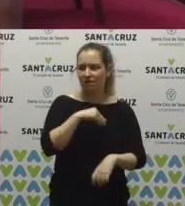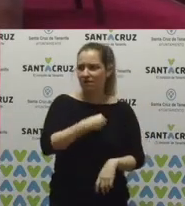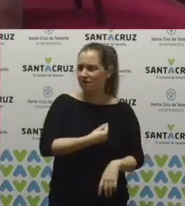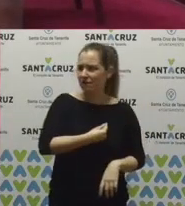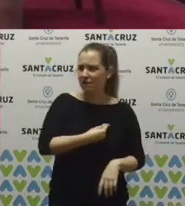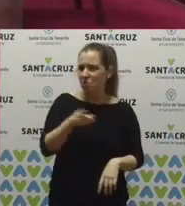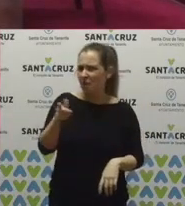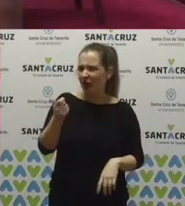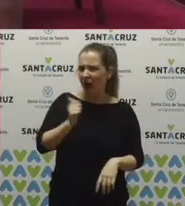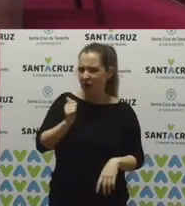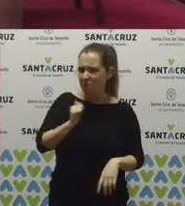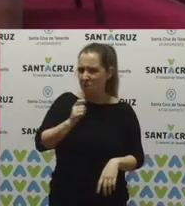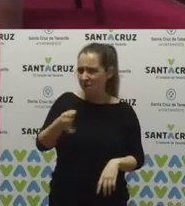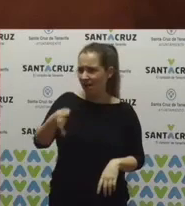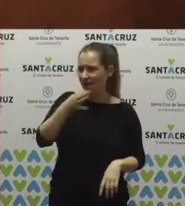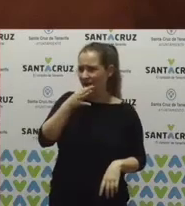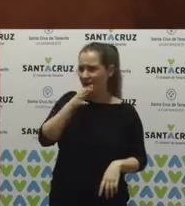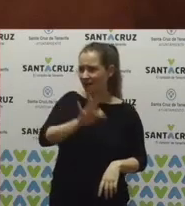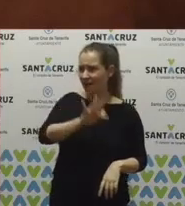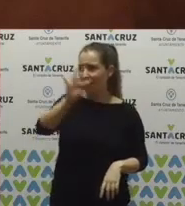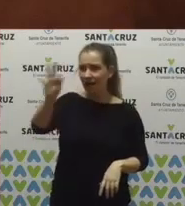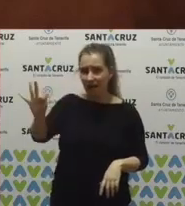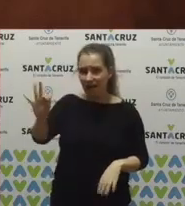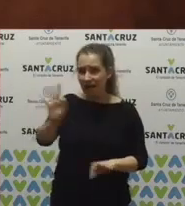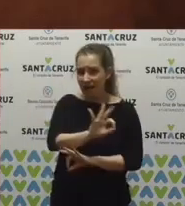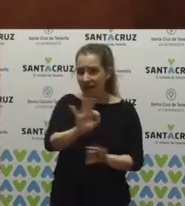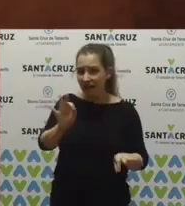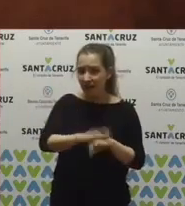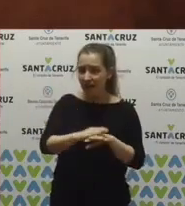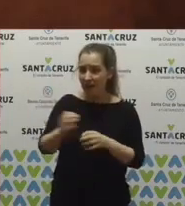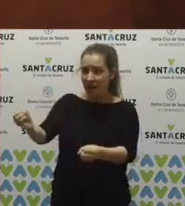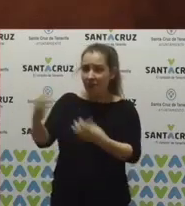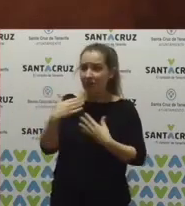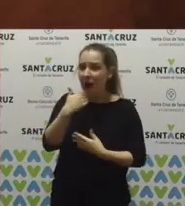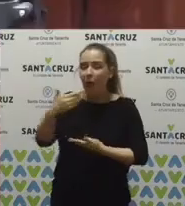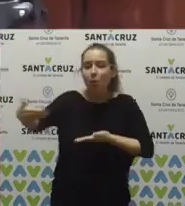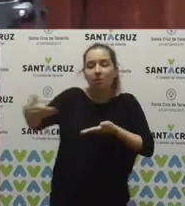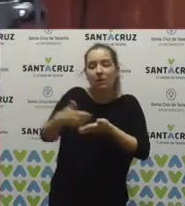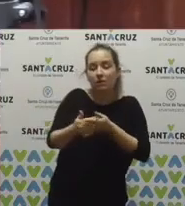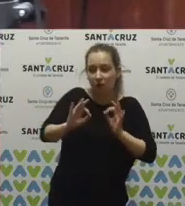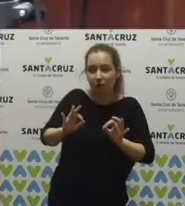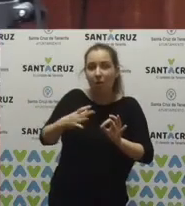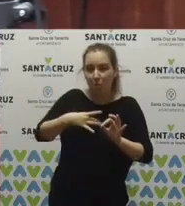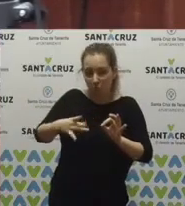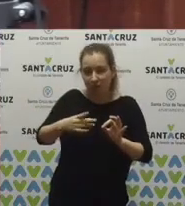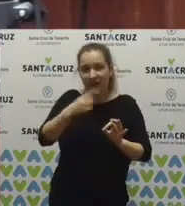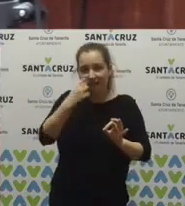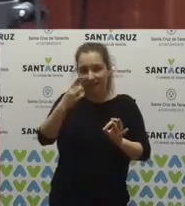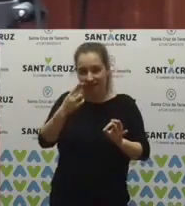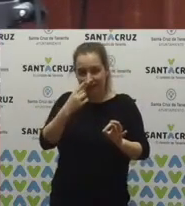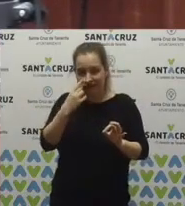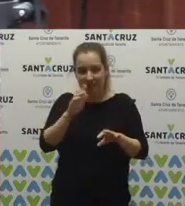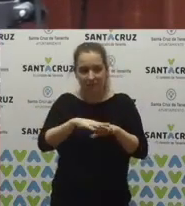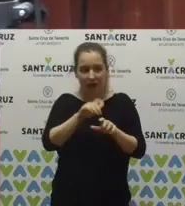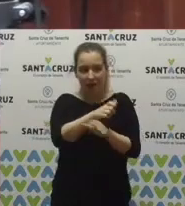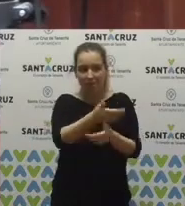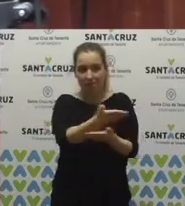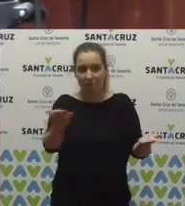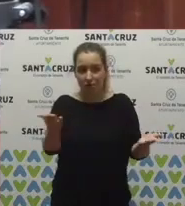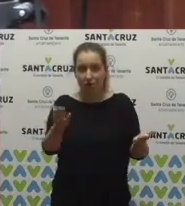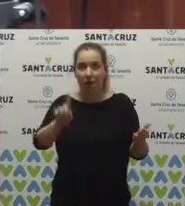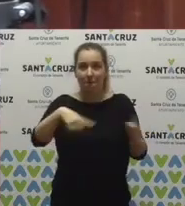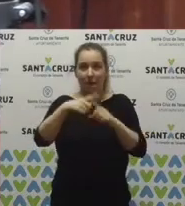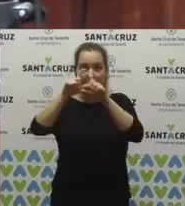aprovechado su intervención precisamente para trasladarnos peticiones que si hubieran sido de interés de los vecinos y de las empresas de